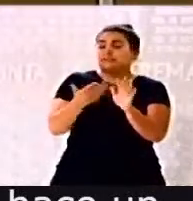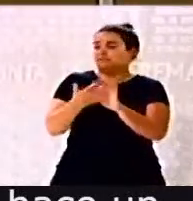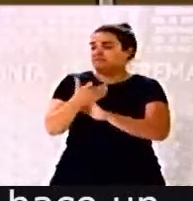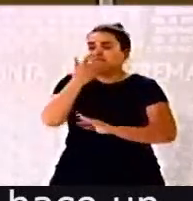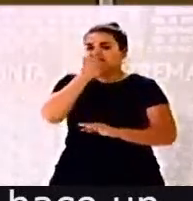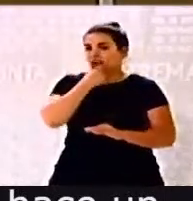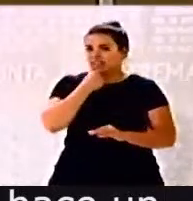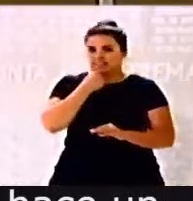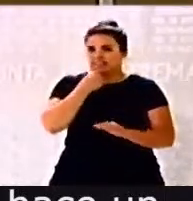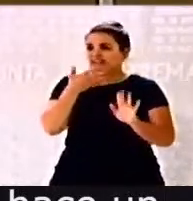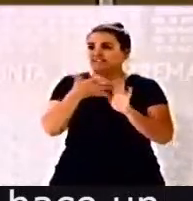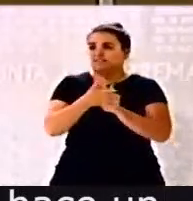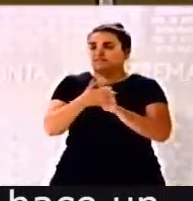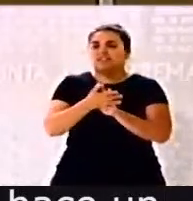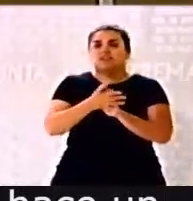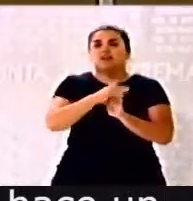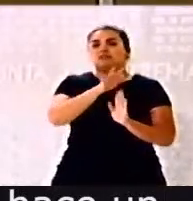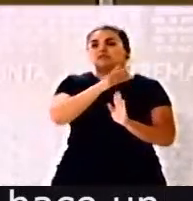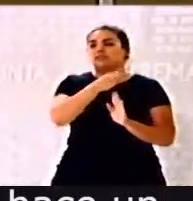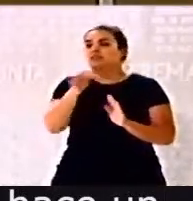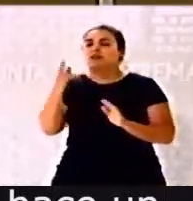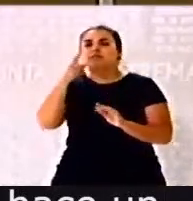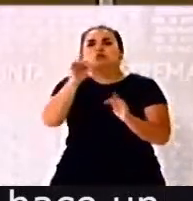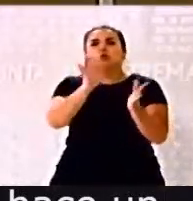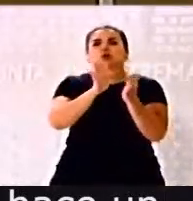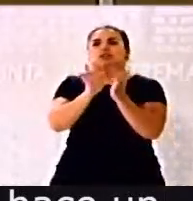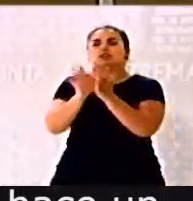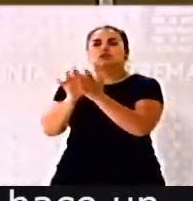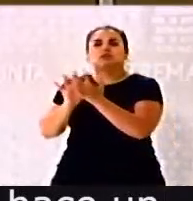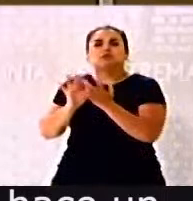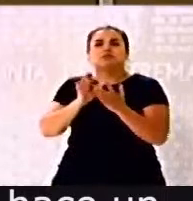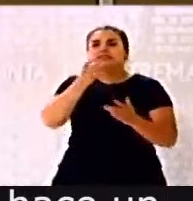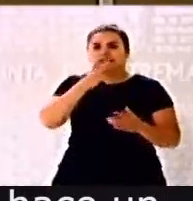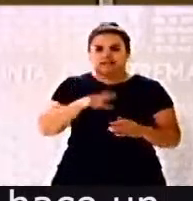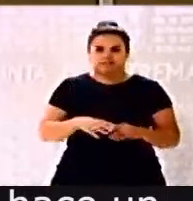sencillo, que es una encuesta epidemiológica con quién ha estado en contacto.